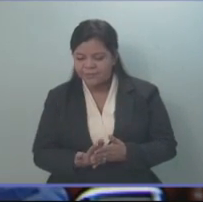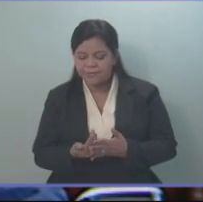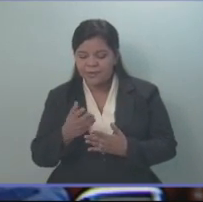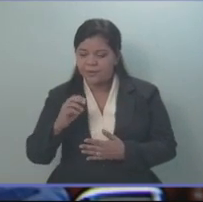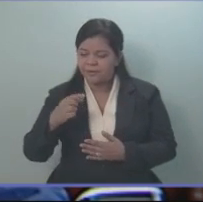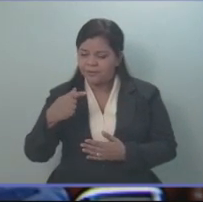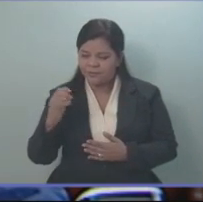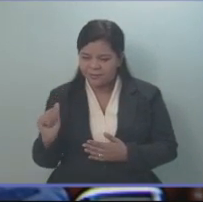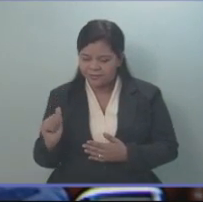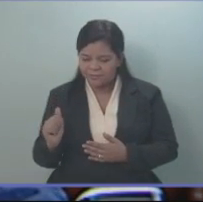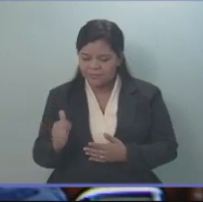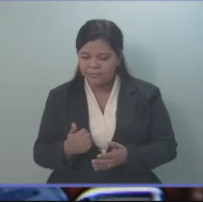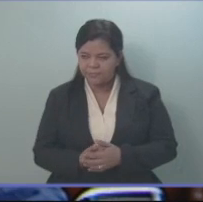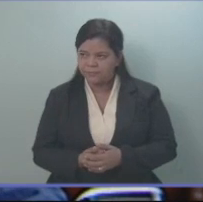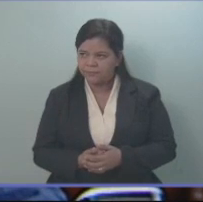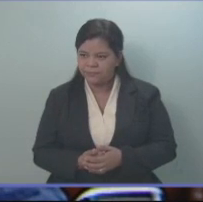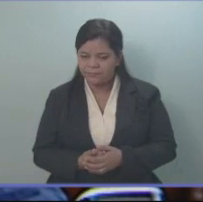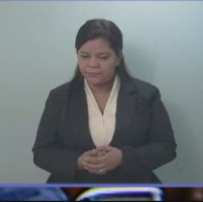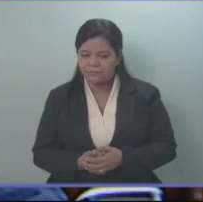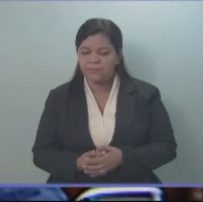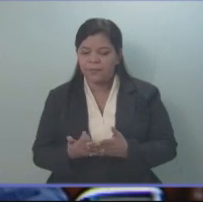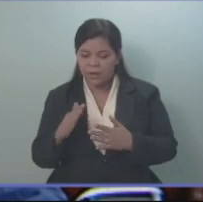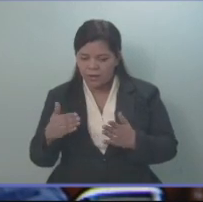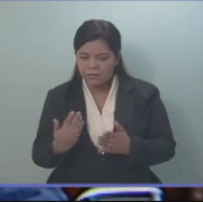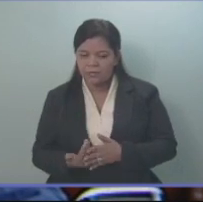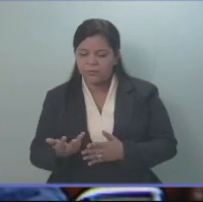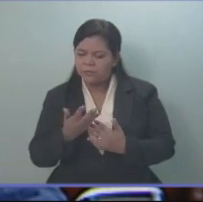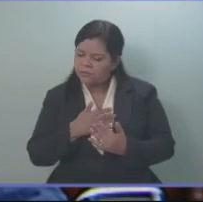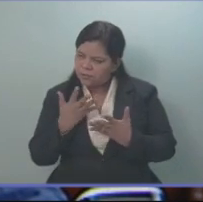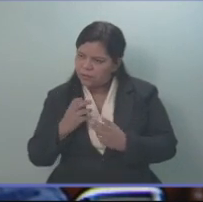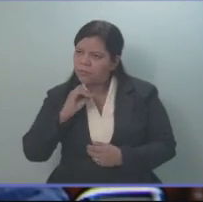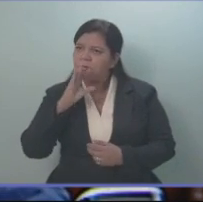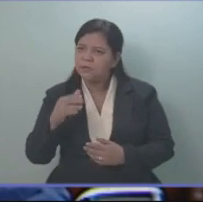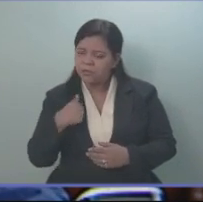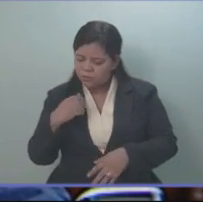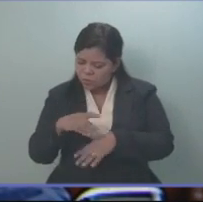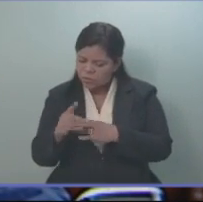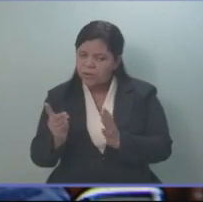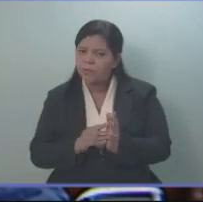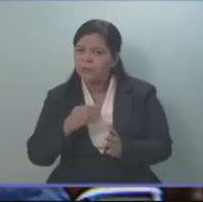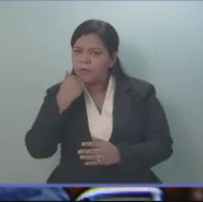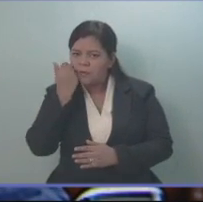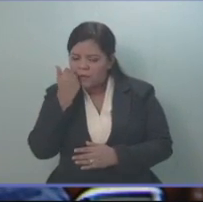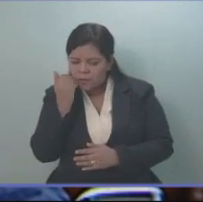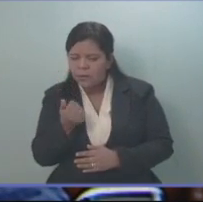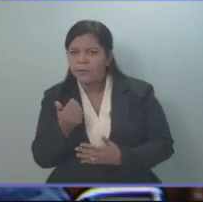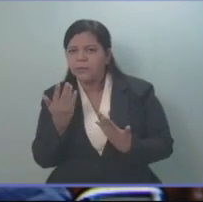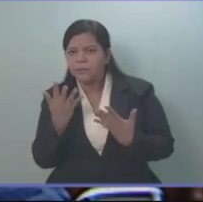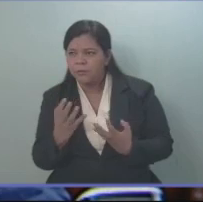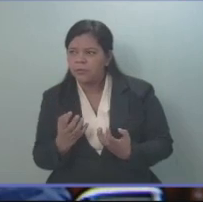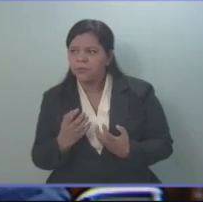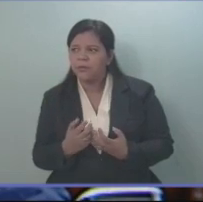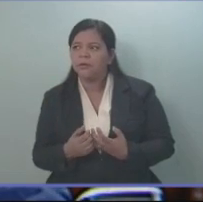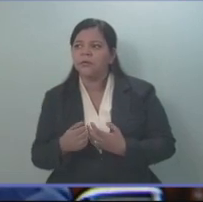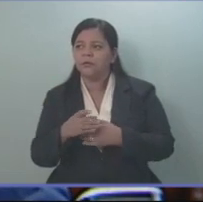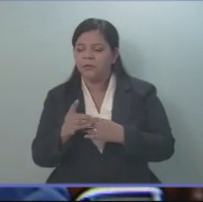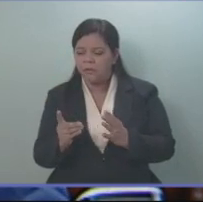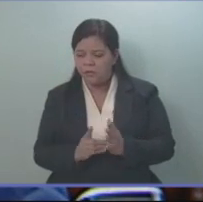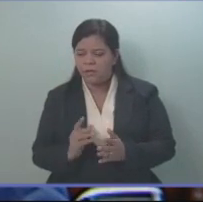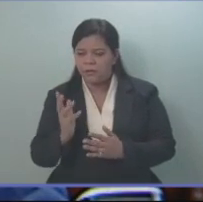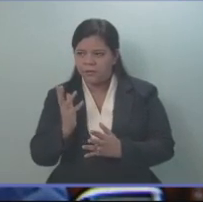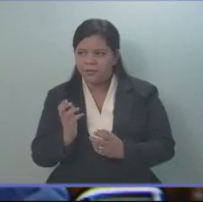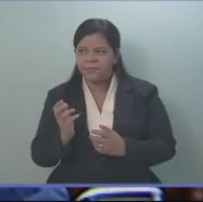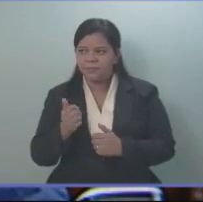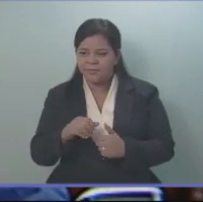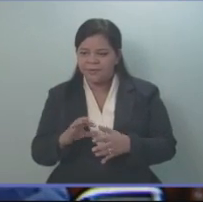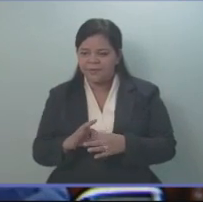Murillo está realizando. Y yo particularmente quiero hablar como diputado joven por los jóvenes nicaragüenses. Tenemos que ser solidarios y